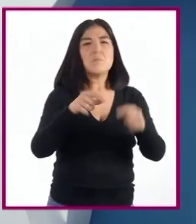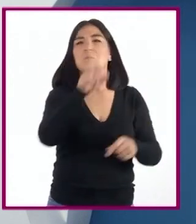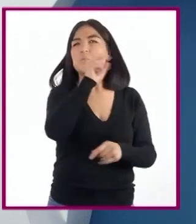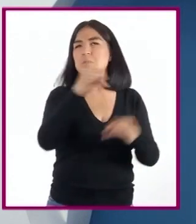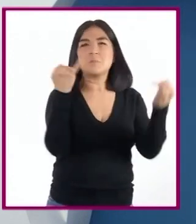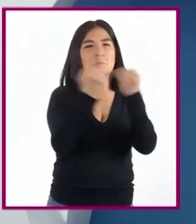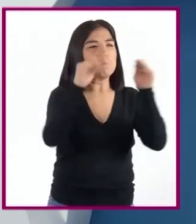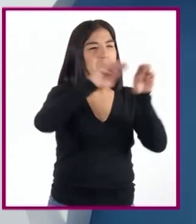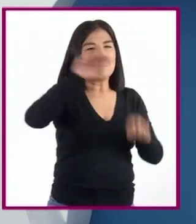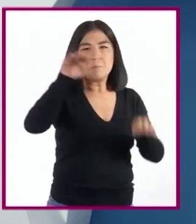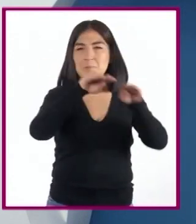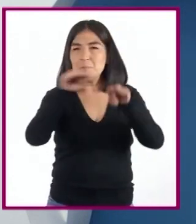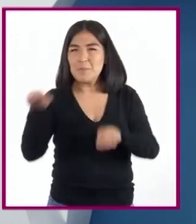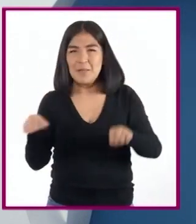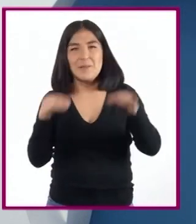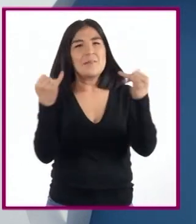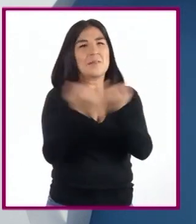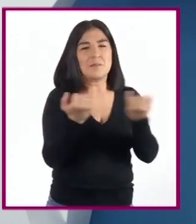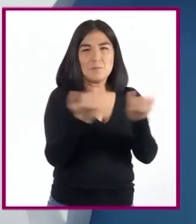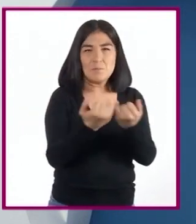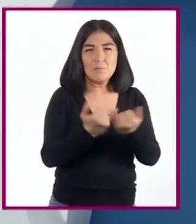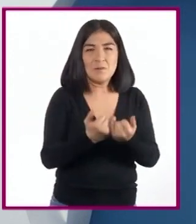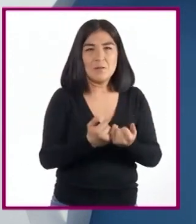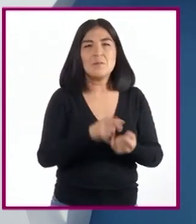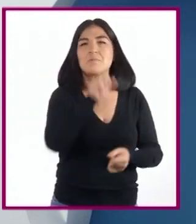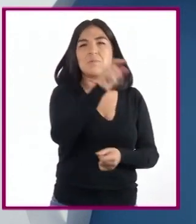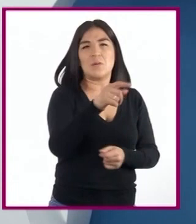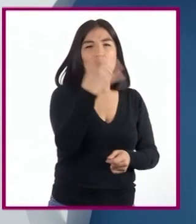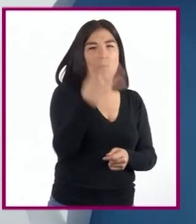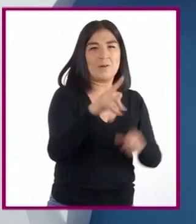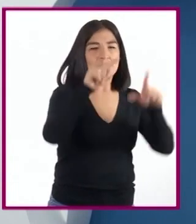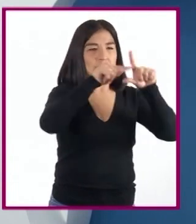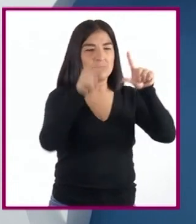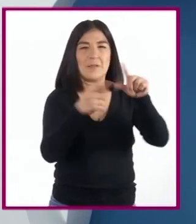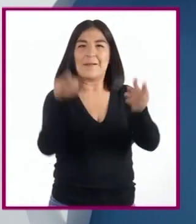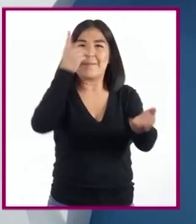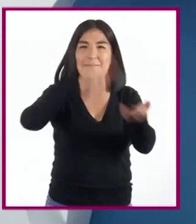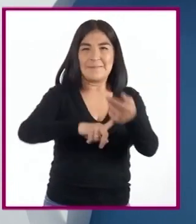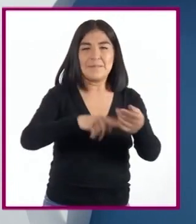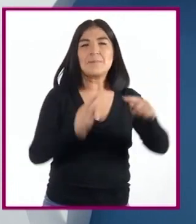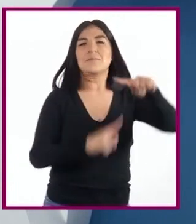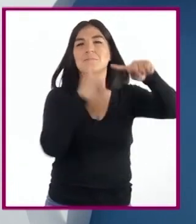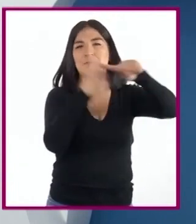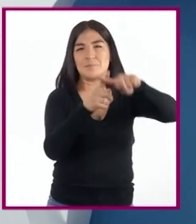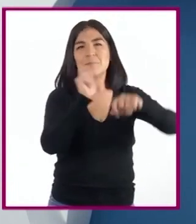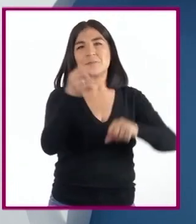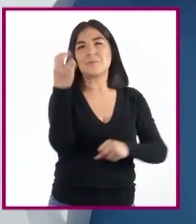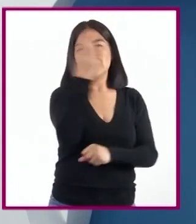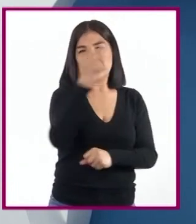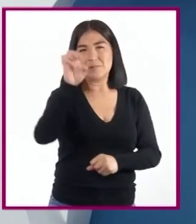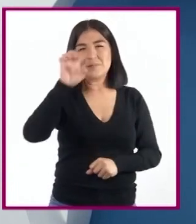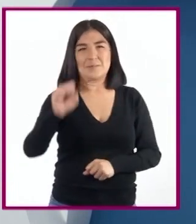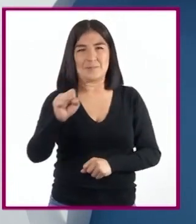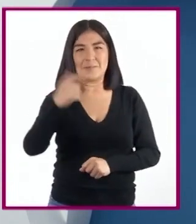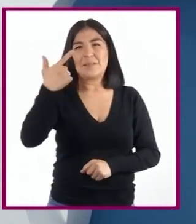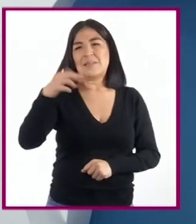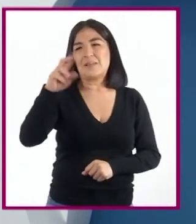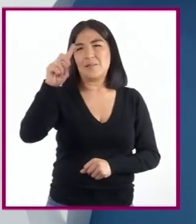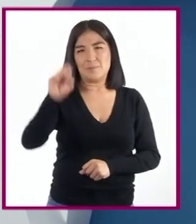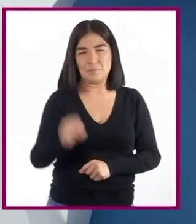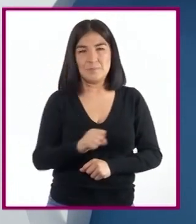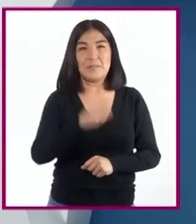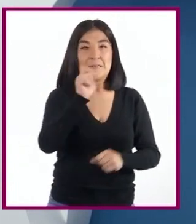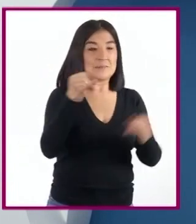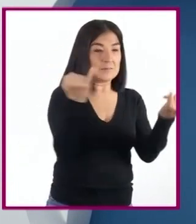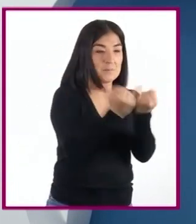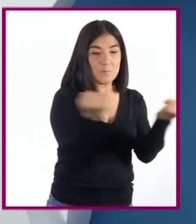propiedades, entre las que se encuentran: los cuatro ángulos interiores suman 360 grados, sus pares